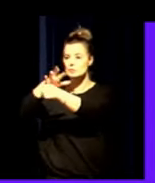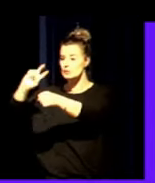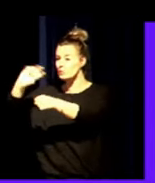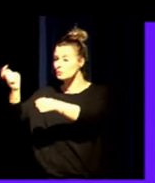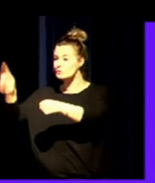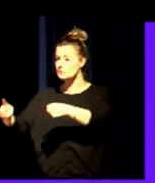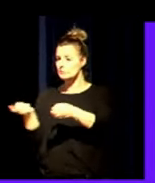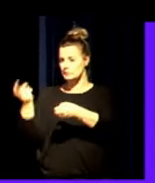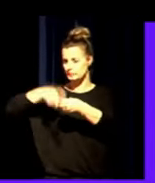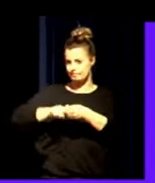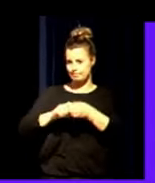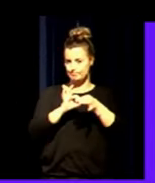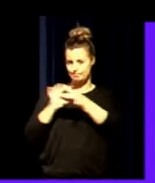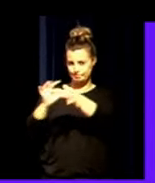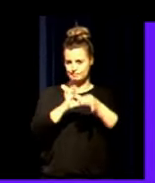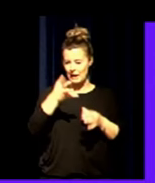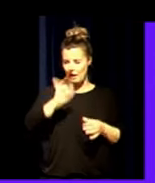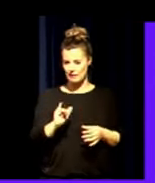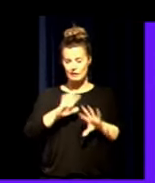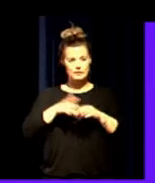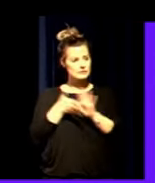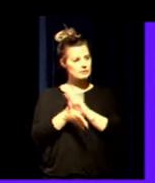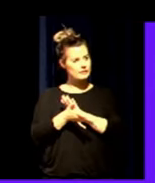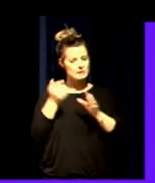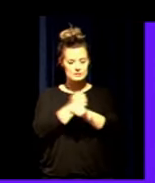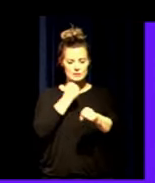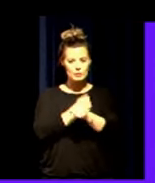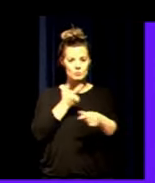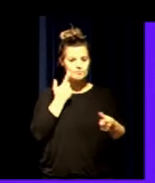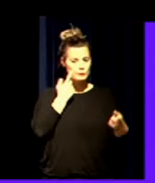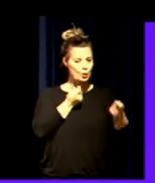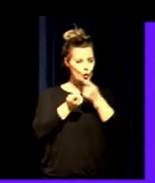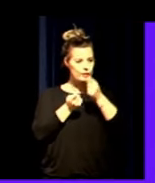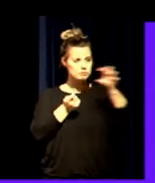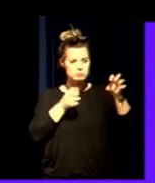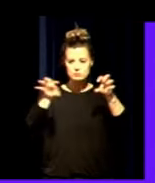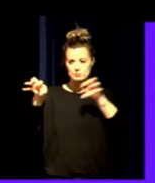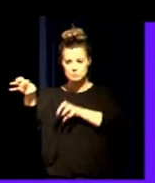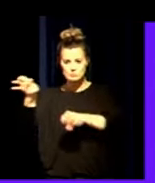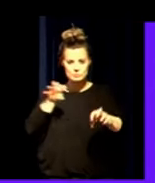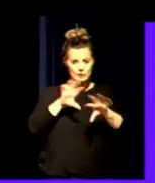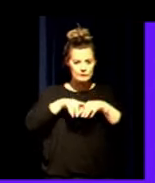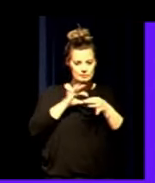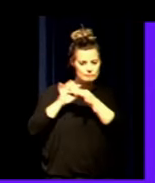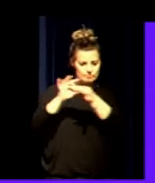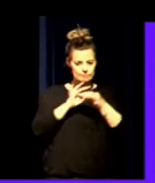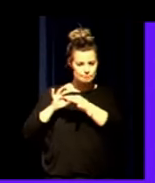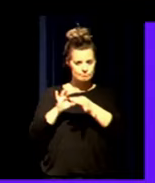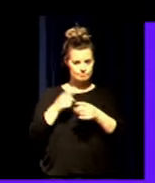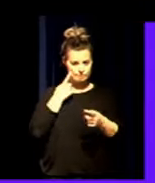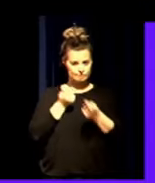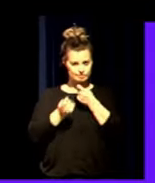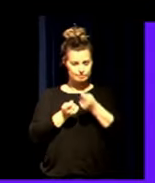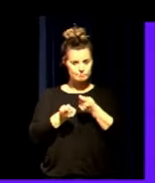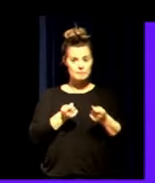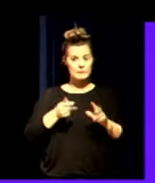tanto, es un trabajo coordinado en el que participamos todos, ¿no? Donde se practica el autocuidado, se fomenta